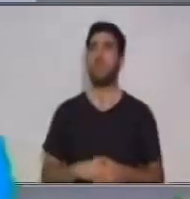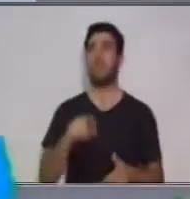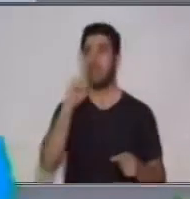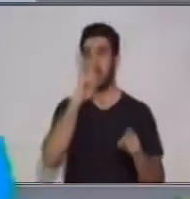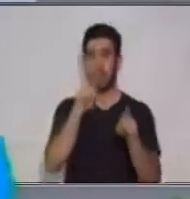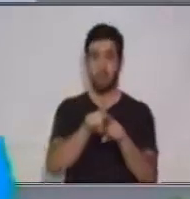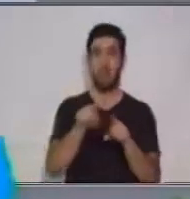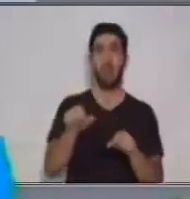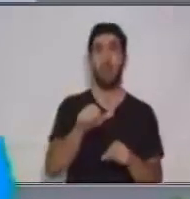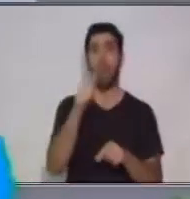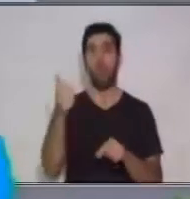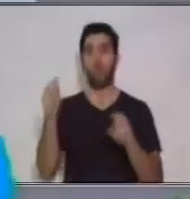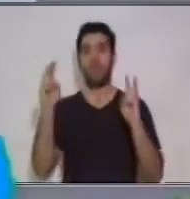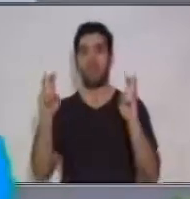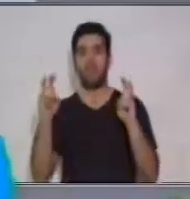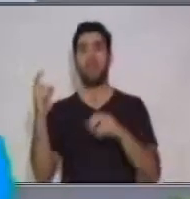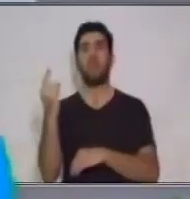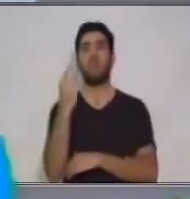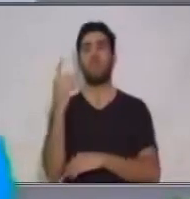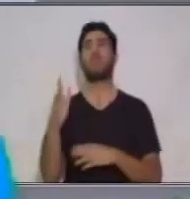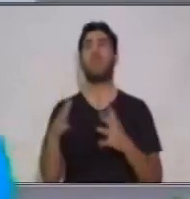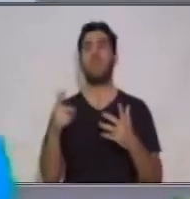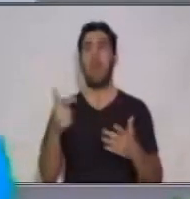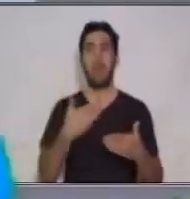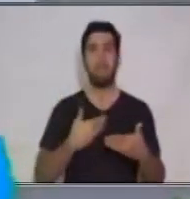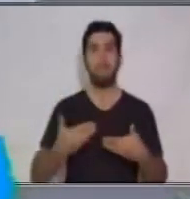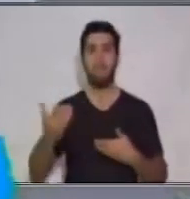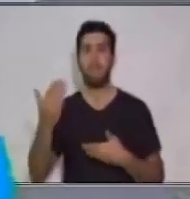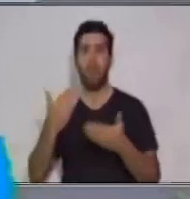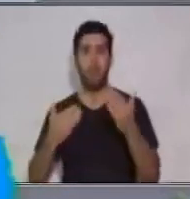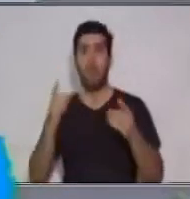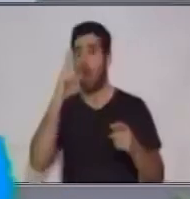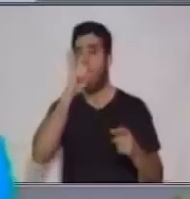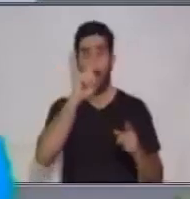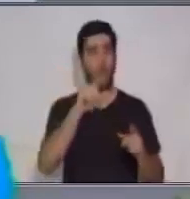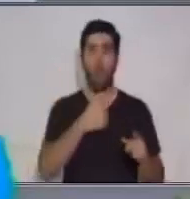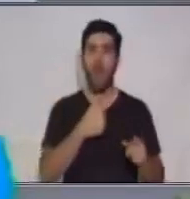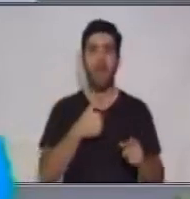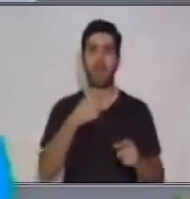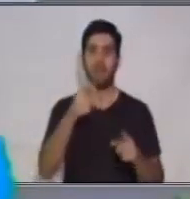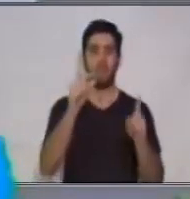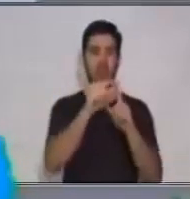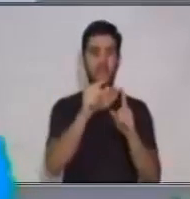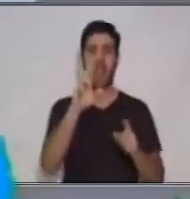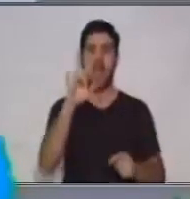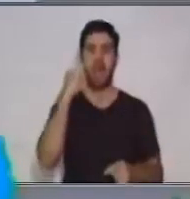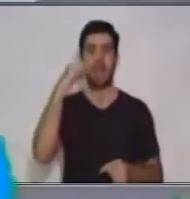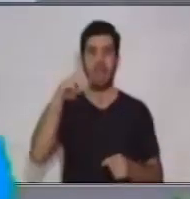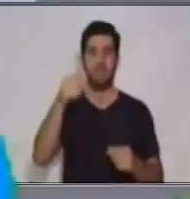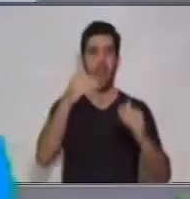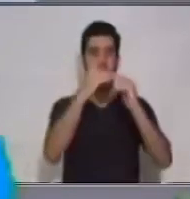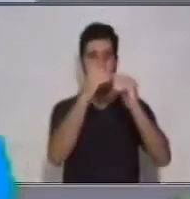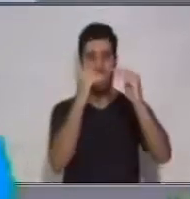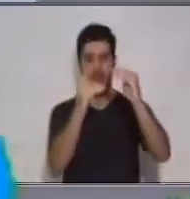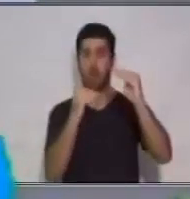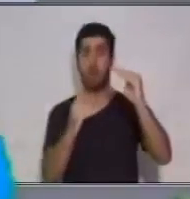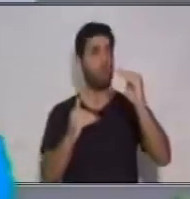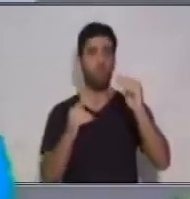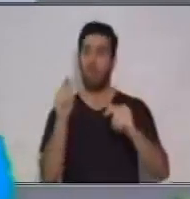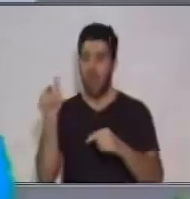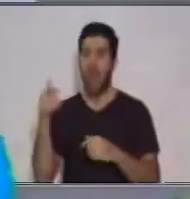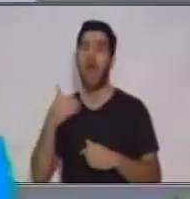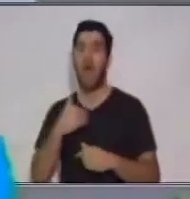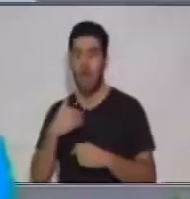aspecto importante es que la poesía no tenía rimas ni cuentos, pero sí poseían metáforas, temas religiosos